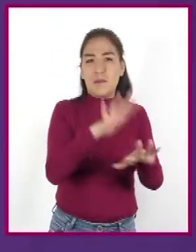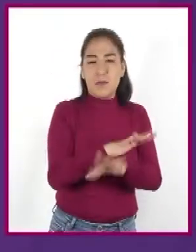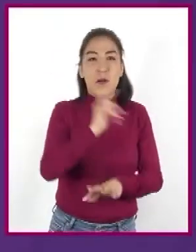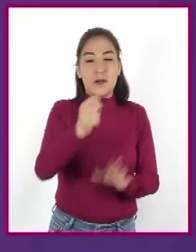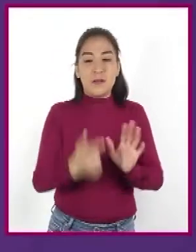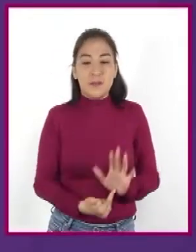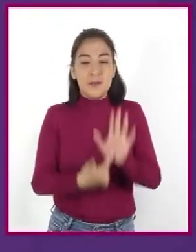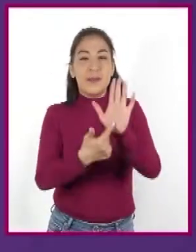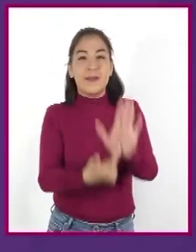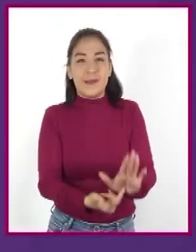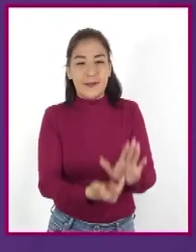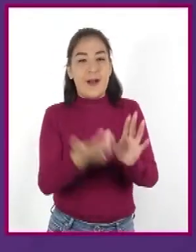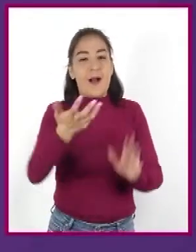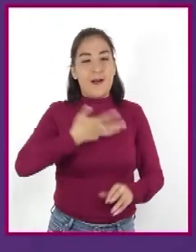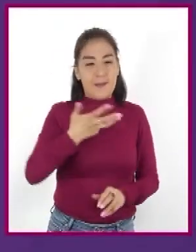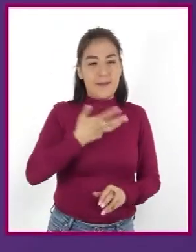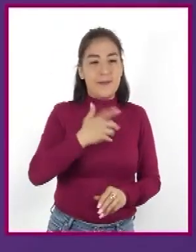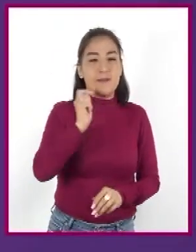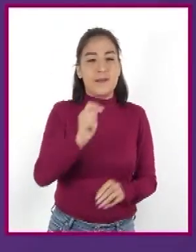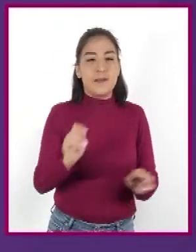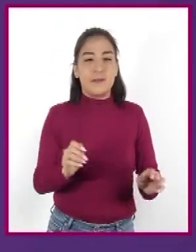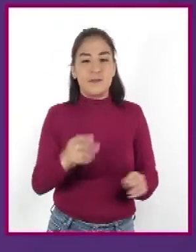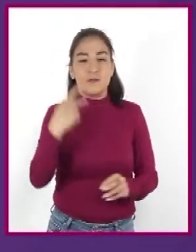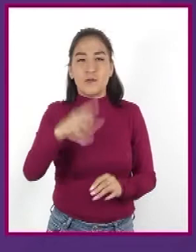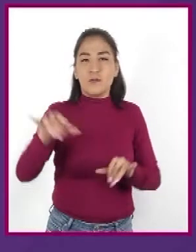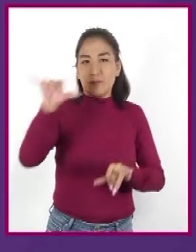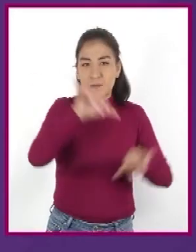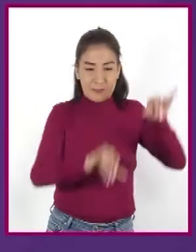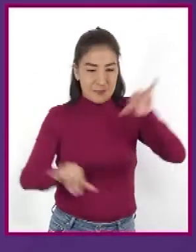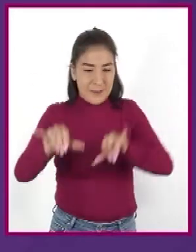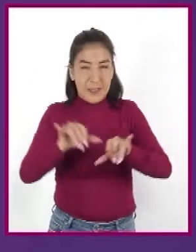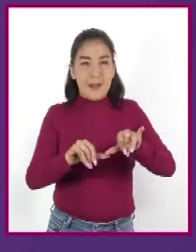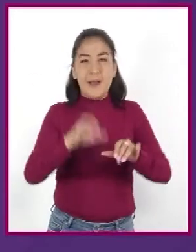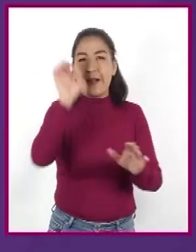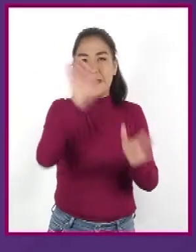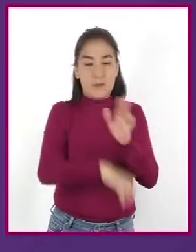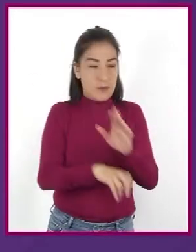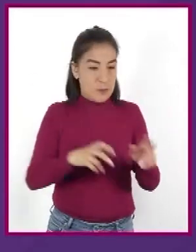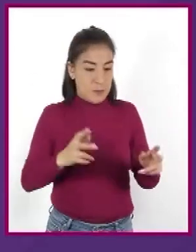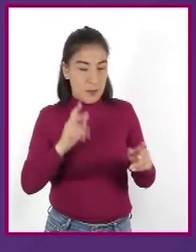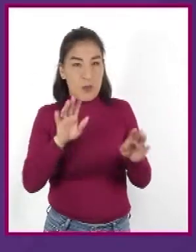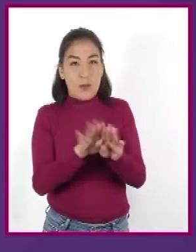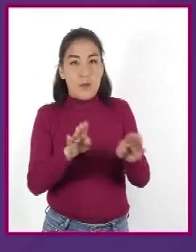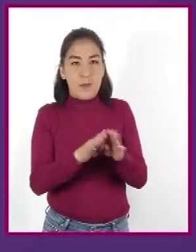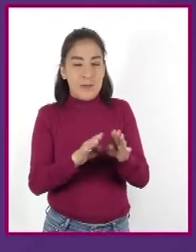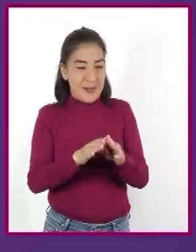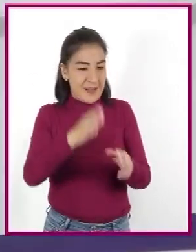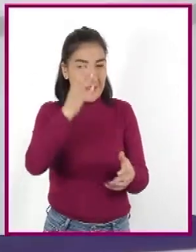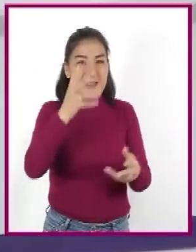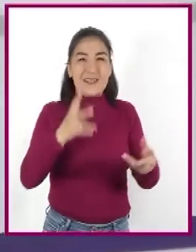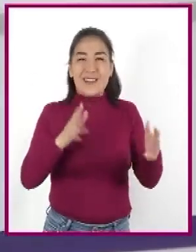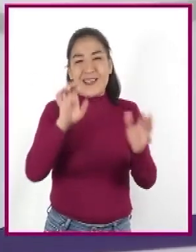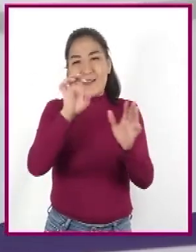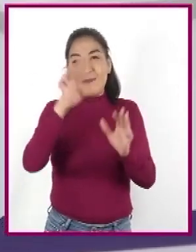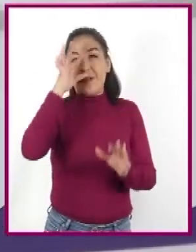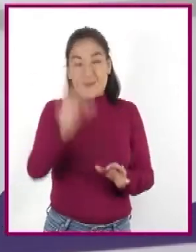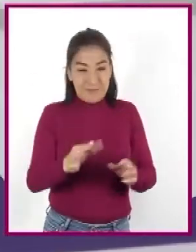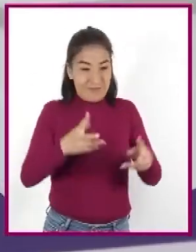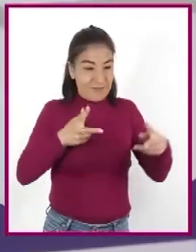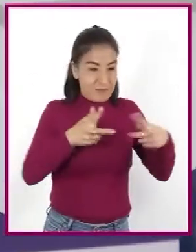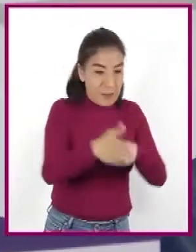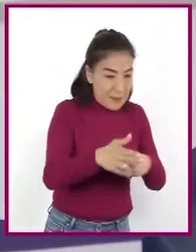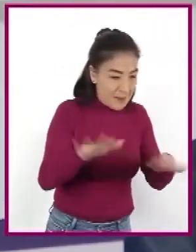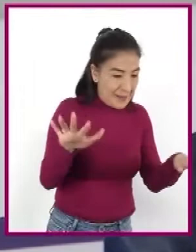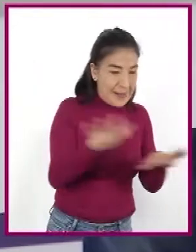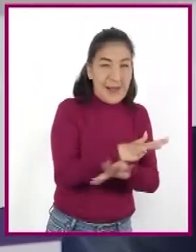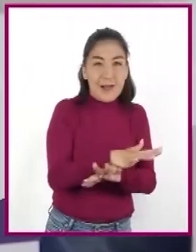cuando existe un cambio de estado de agregación. Al cortar un objeto, el tamaño cambia. Cuando se le aplica una